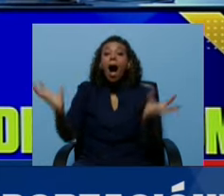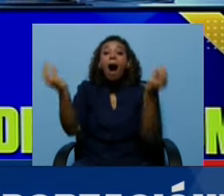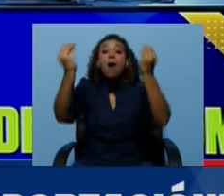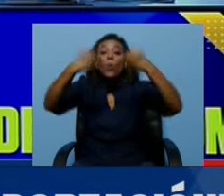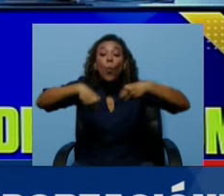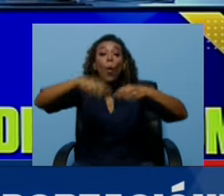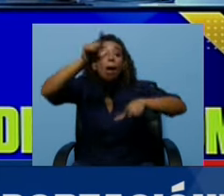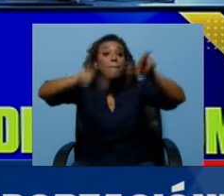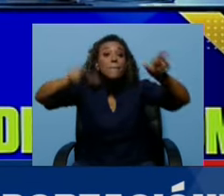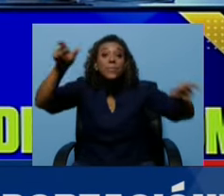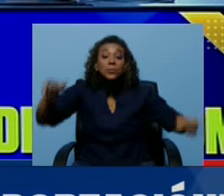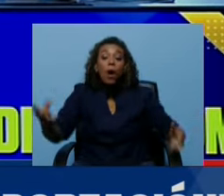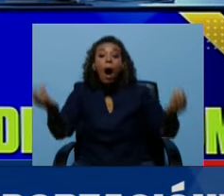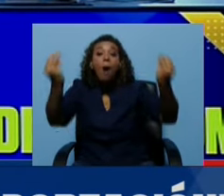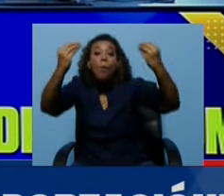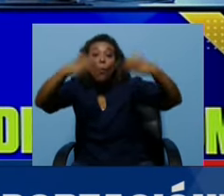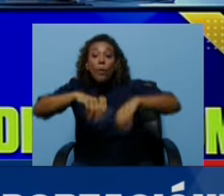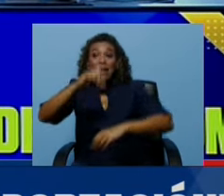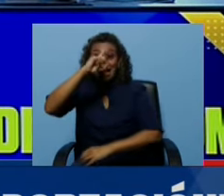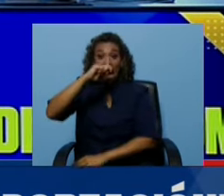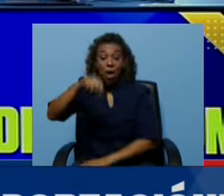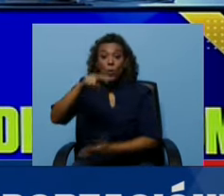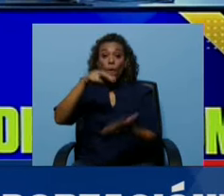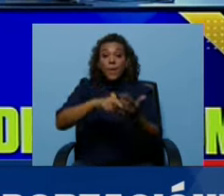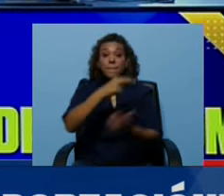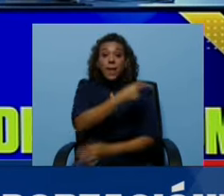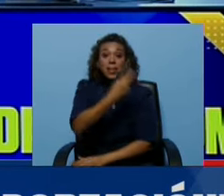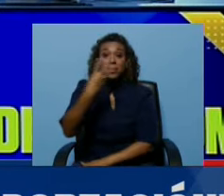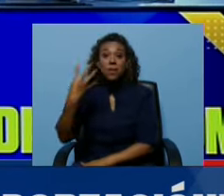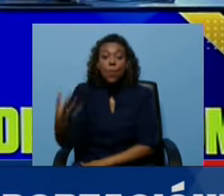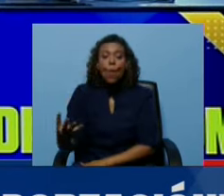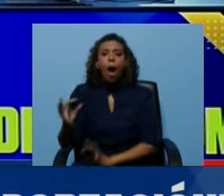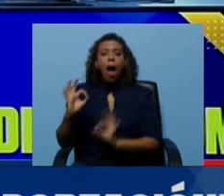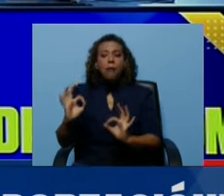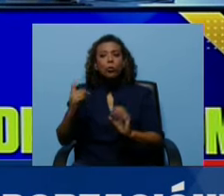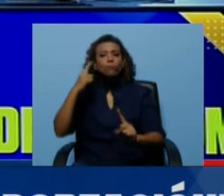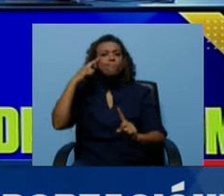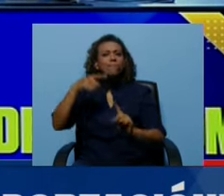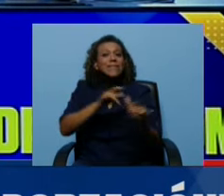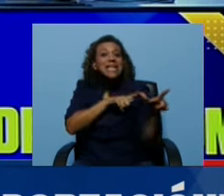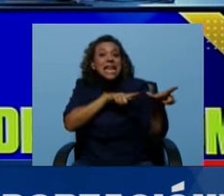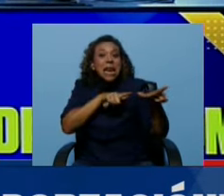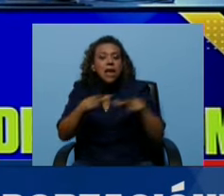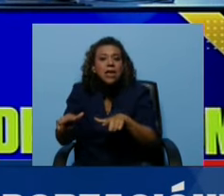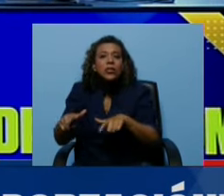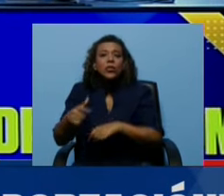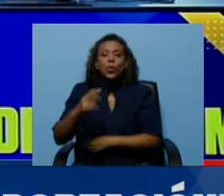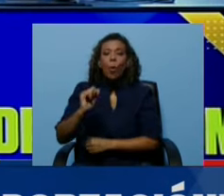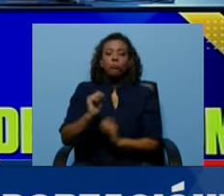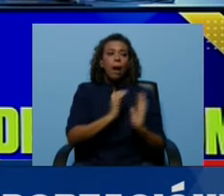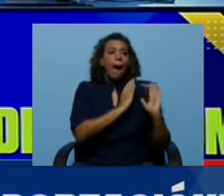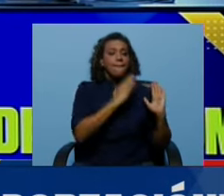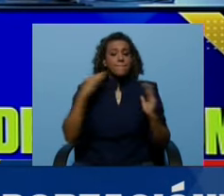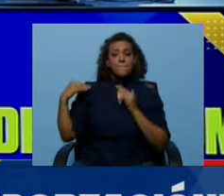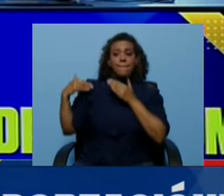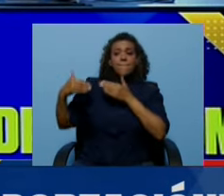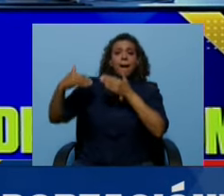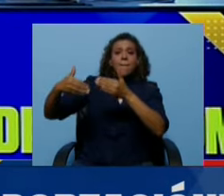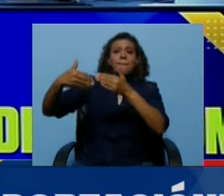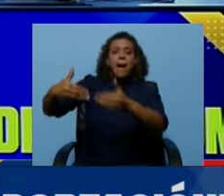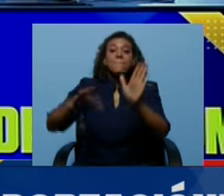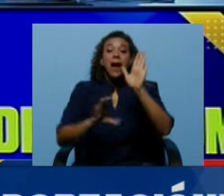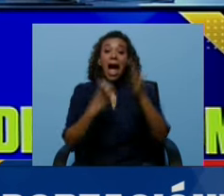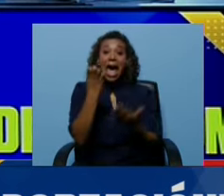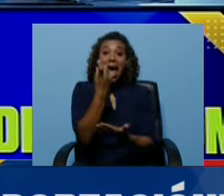nacional. Este año tenemos ya 13 trimestres consecutivos de